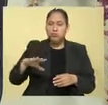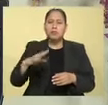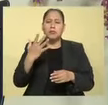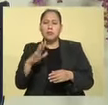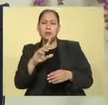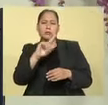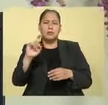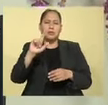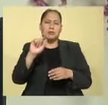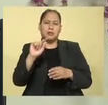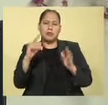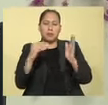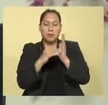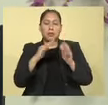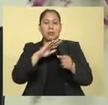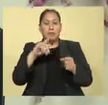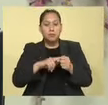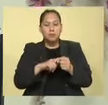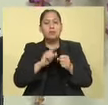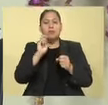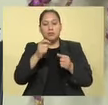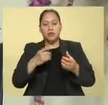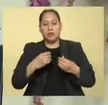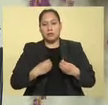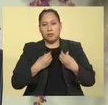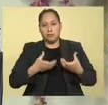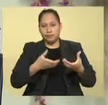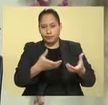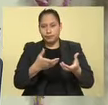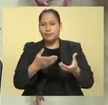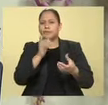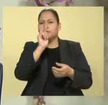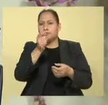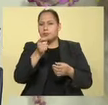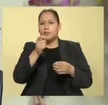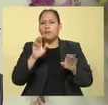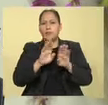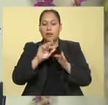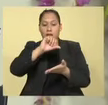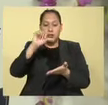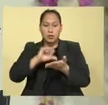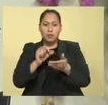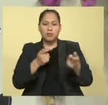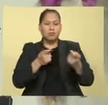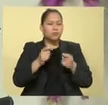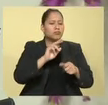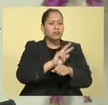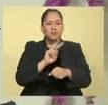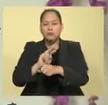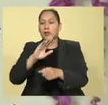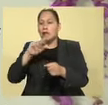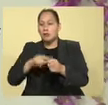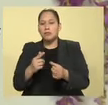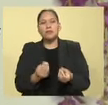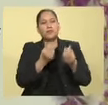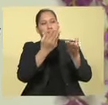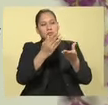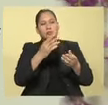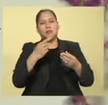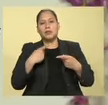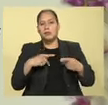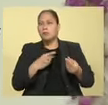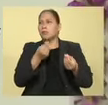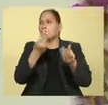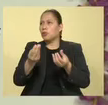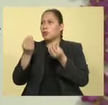más de 170,000 animales en situación de calle que a través de los centros de control canino serán ofrecidos a la población